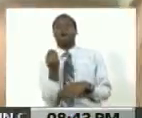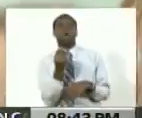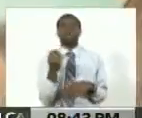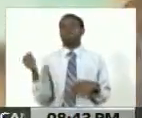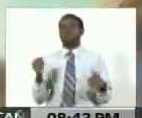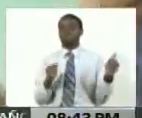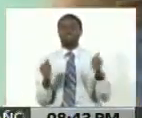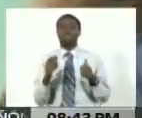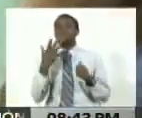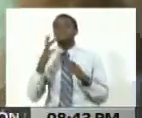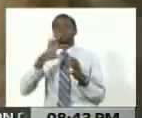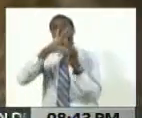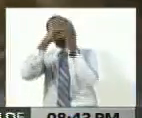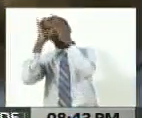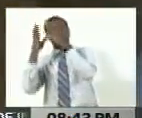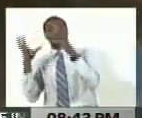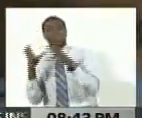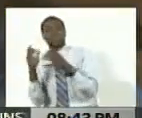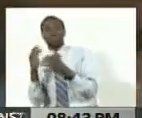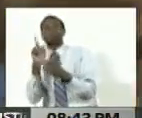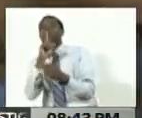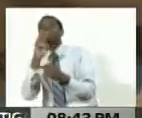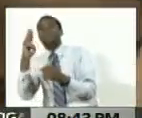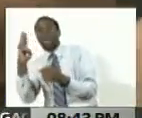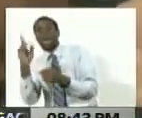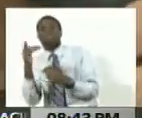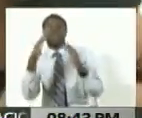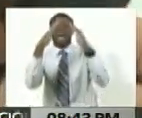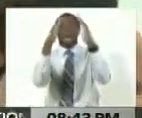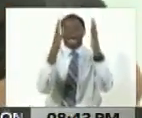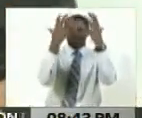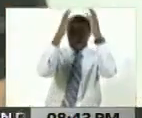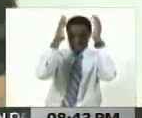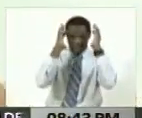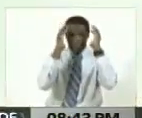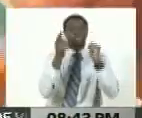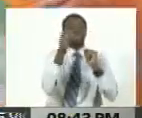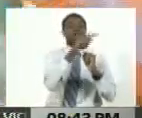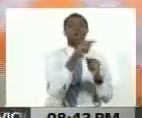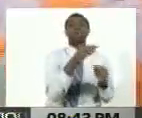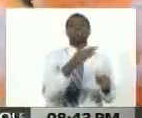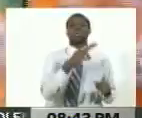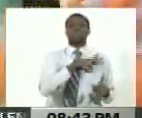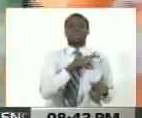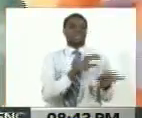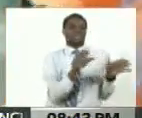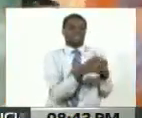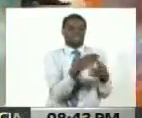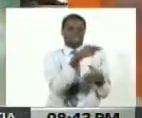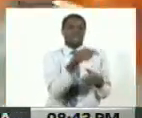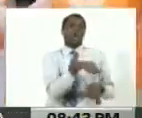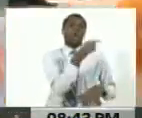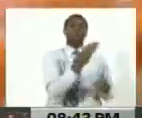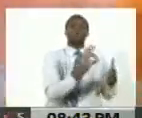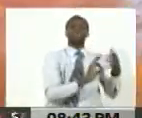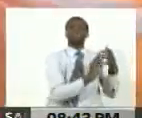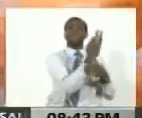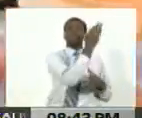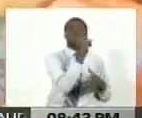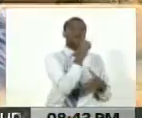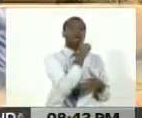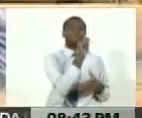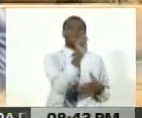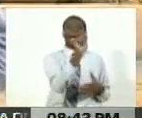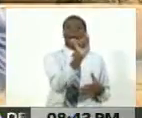como el Centro Ecológico Pangea, la Casa Museo Alí I, la Asociación Civil Vientre Sonoro, la Fundación Carmen Adela y el